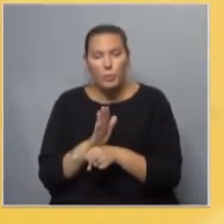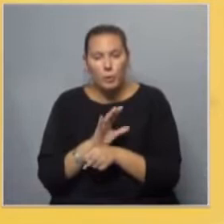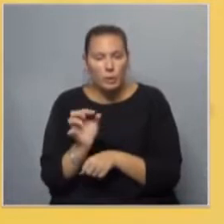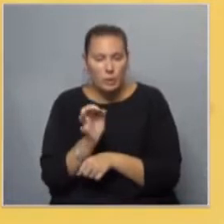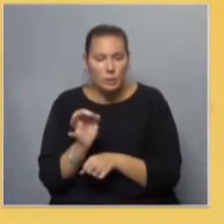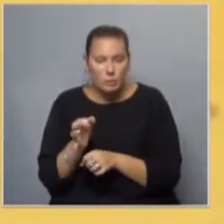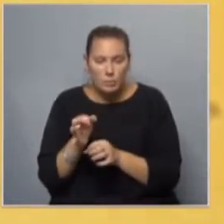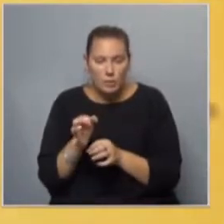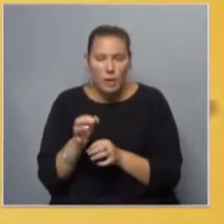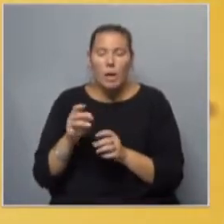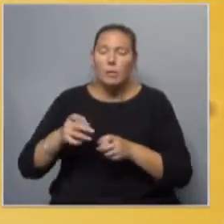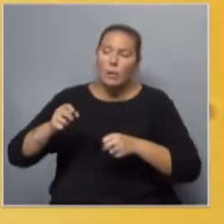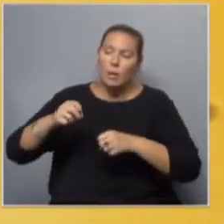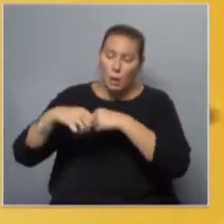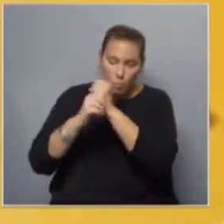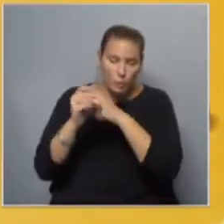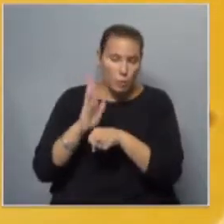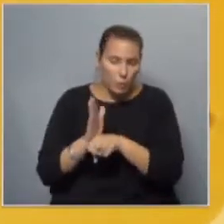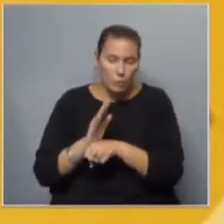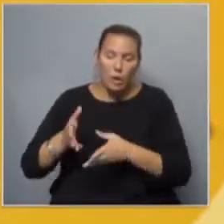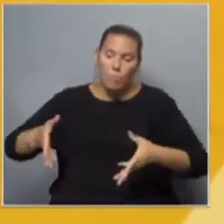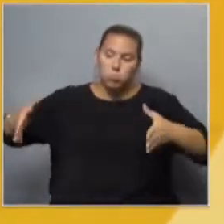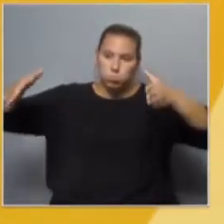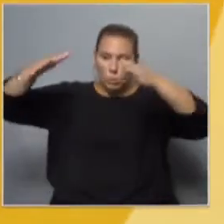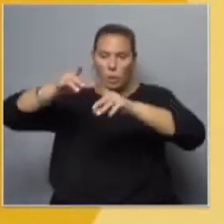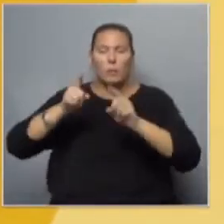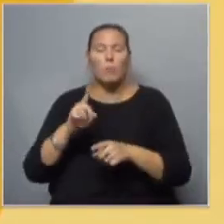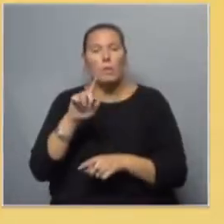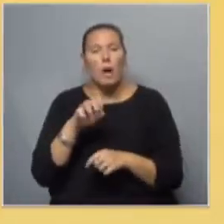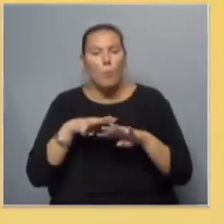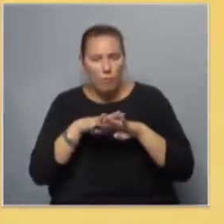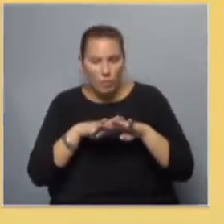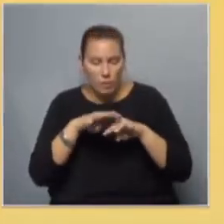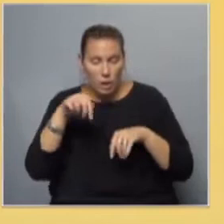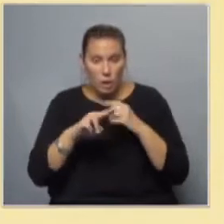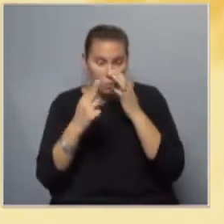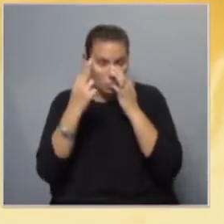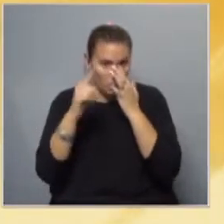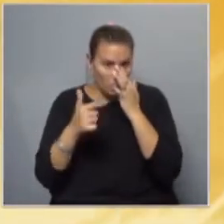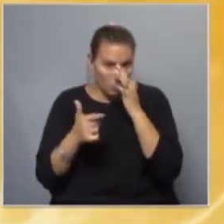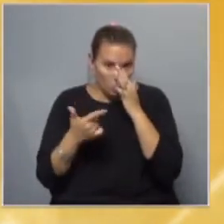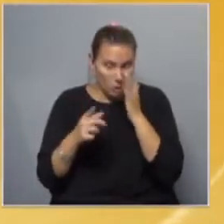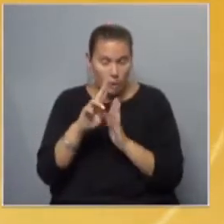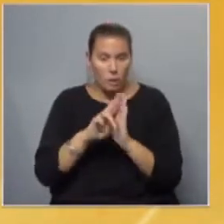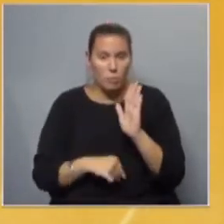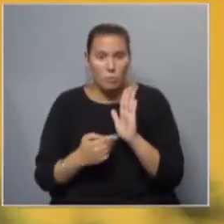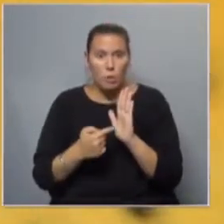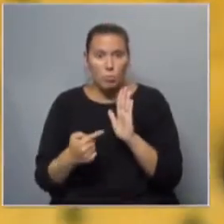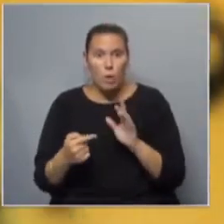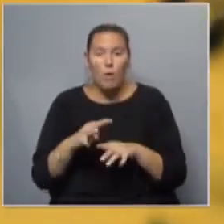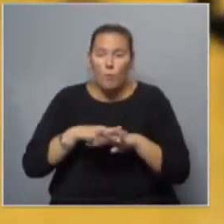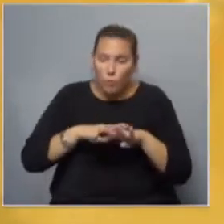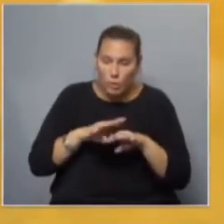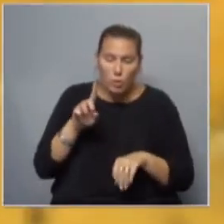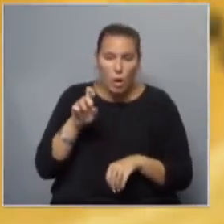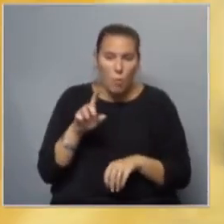tanques de agua de algunos edificios y también del agua filtrada, porque nos decían que aquí en Uruguay no existe una reglamentación sobre el uso de filtros de